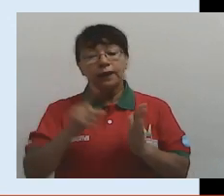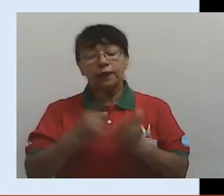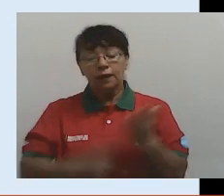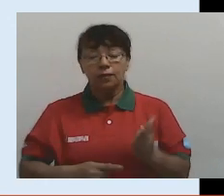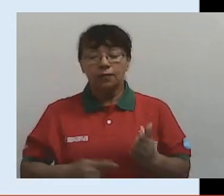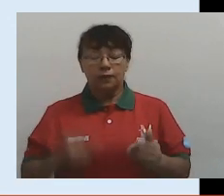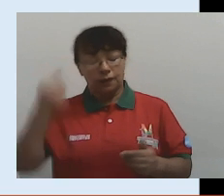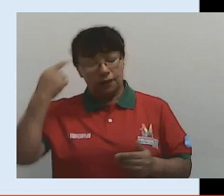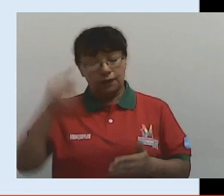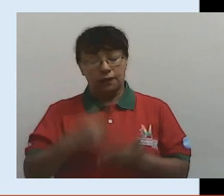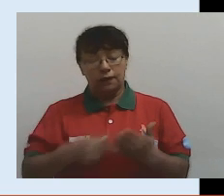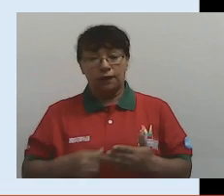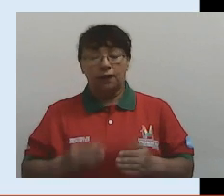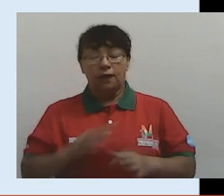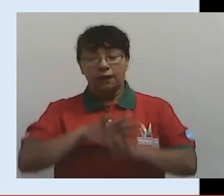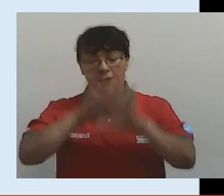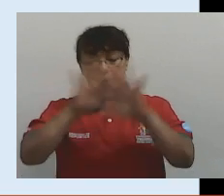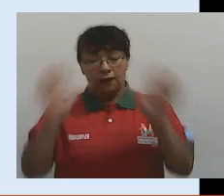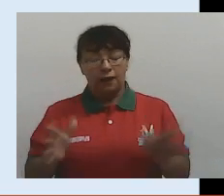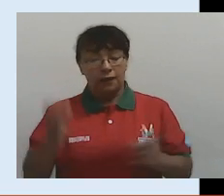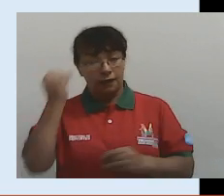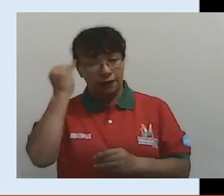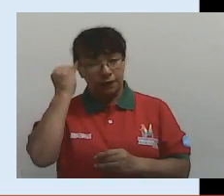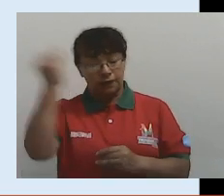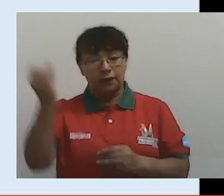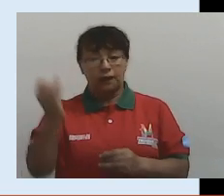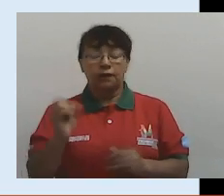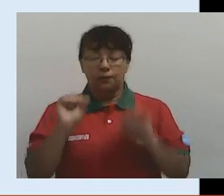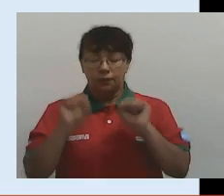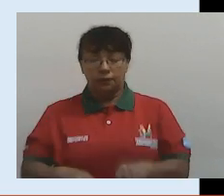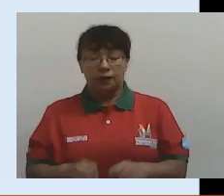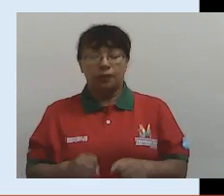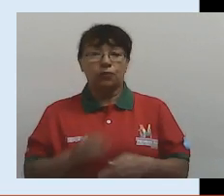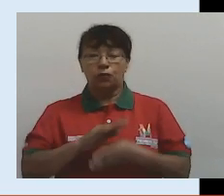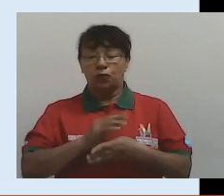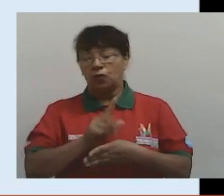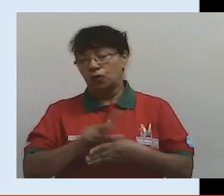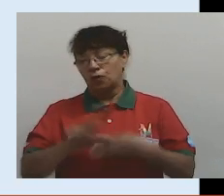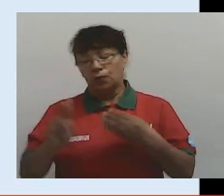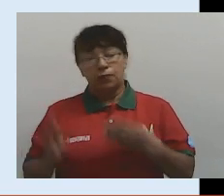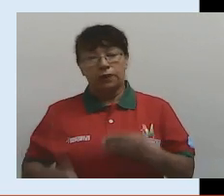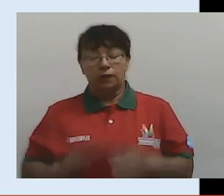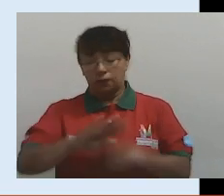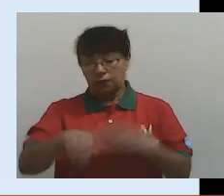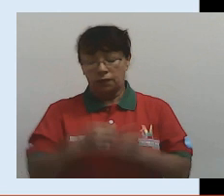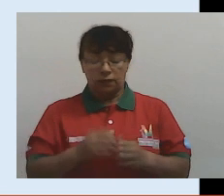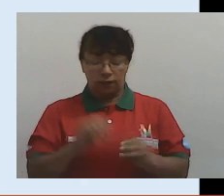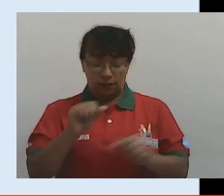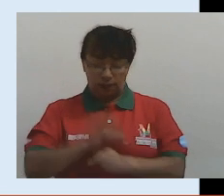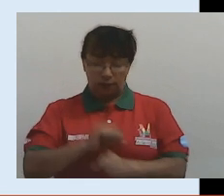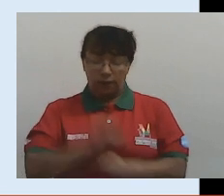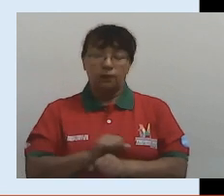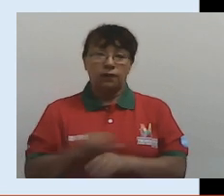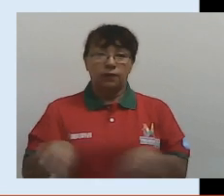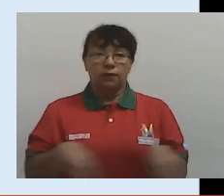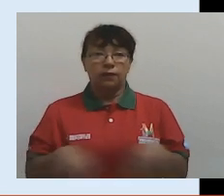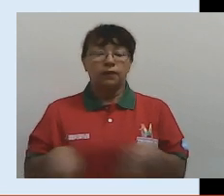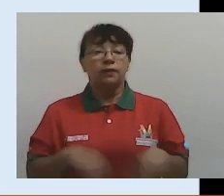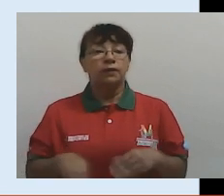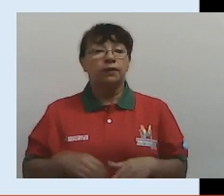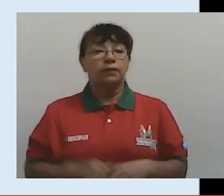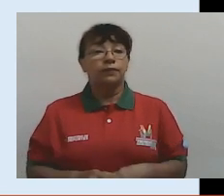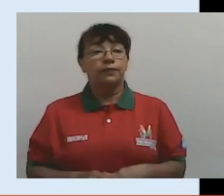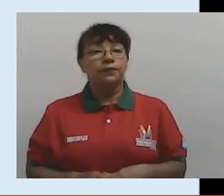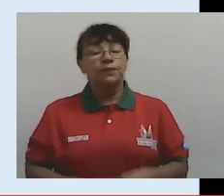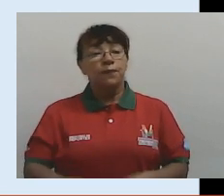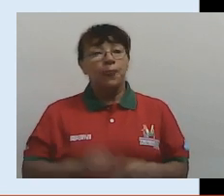claros los conceptos y las ideas y podamos cumplir mejor todo el trabajo que vamos a hacer. Están reiterados ahí